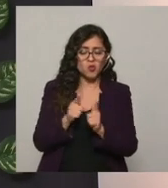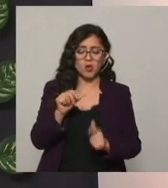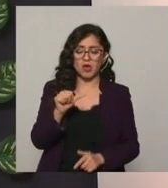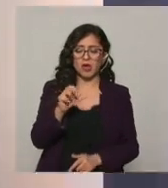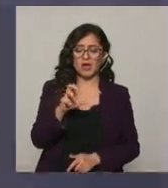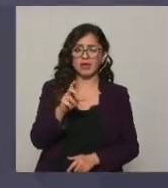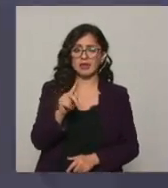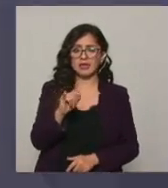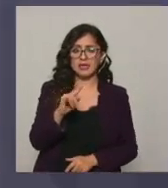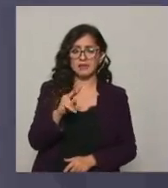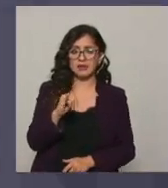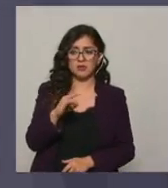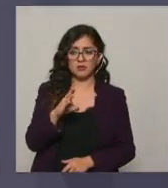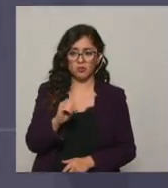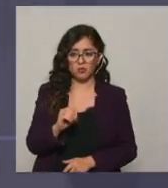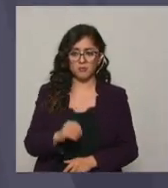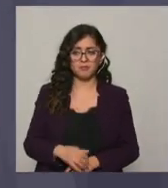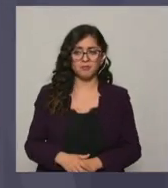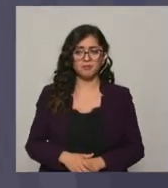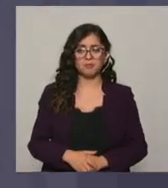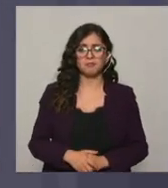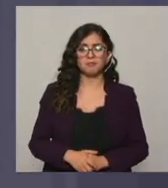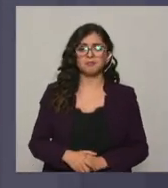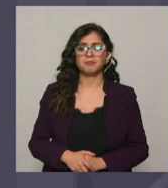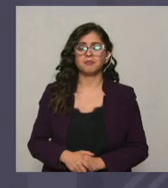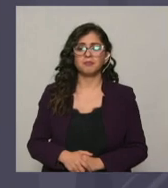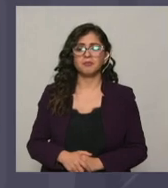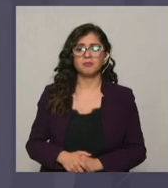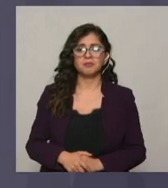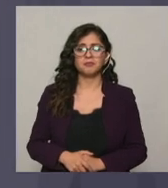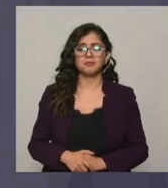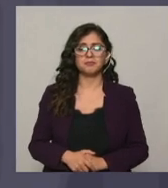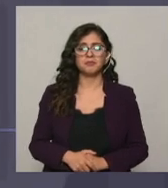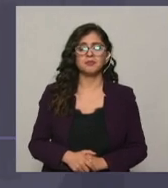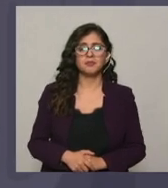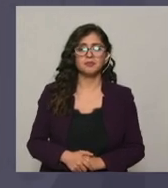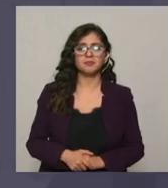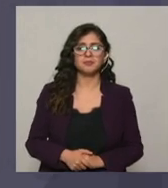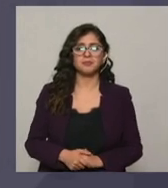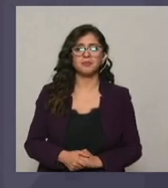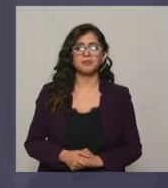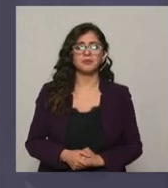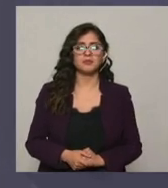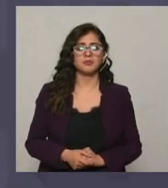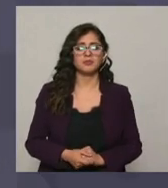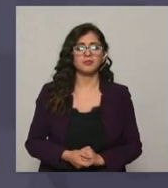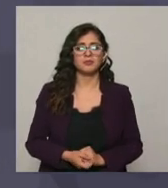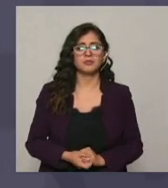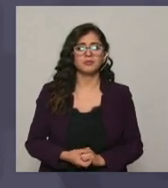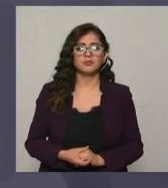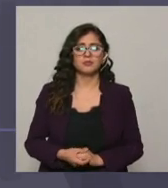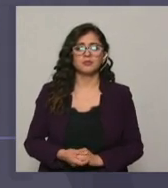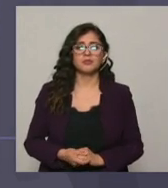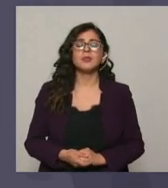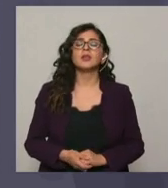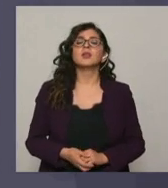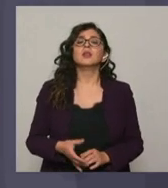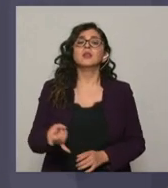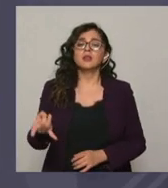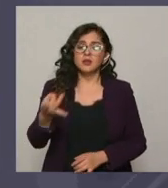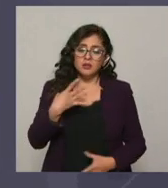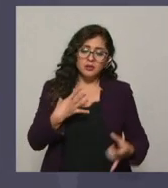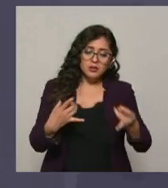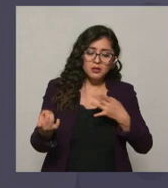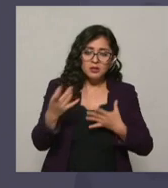esta persona, sí, o sea, empiezo como a recibir estos tweets. Y entonces como que al principio no supe